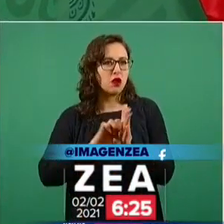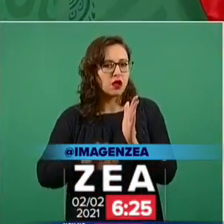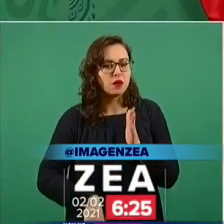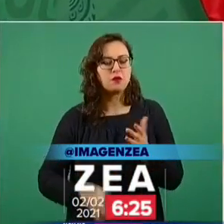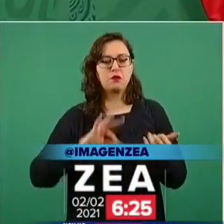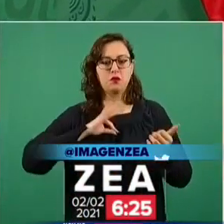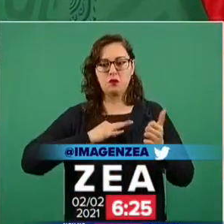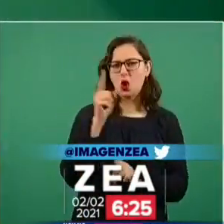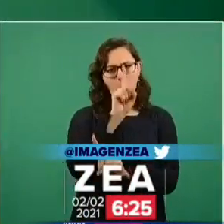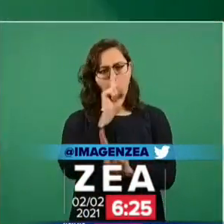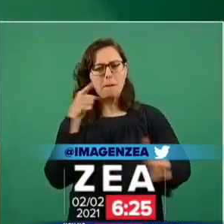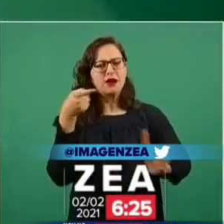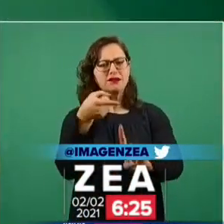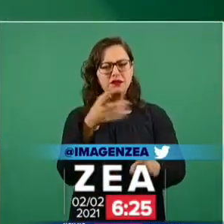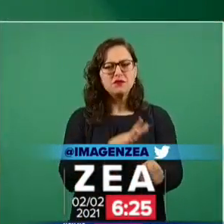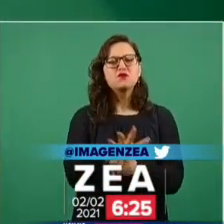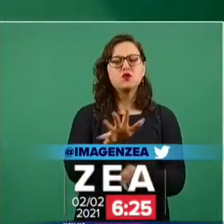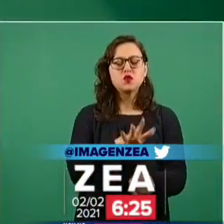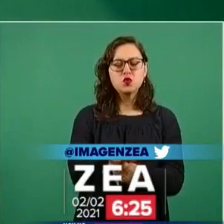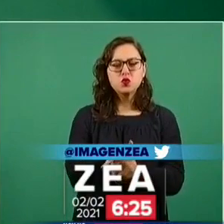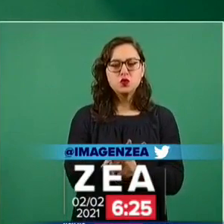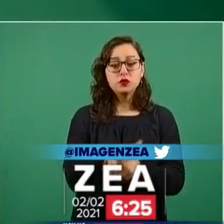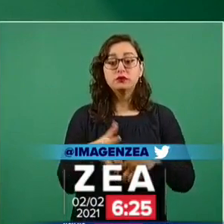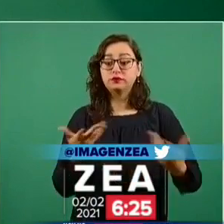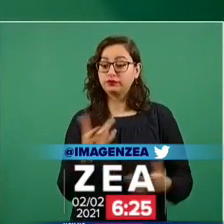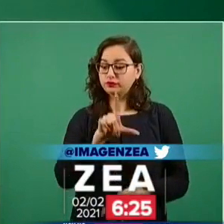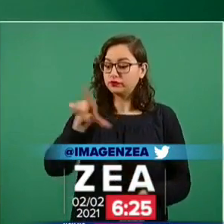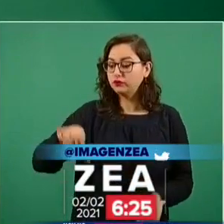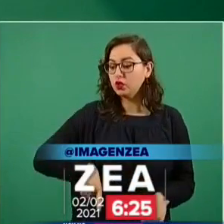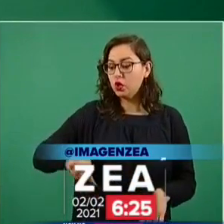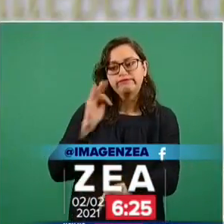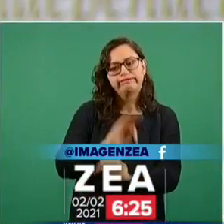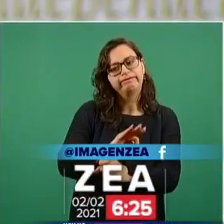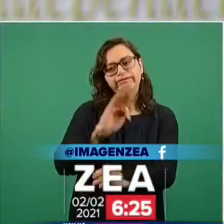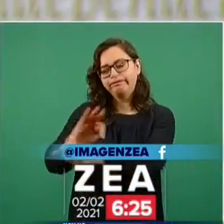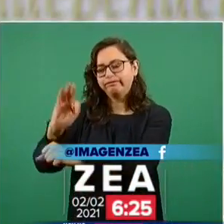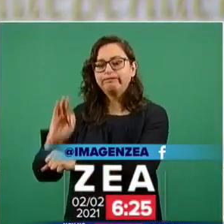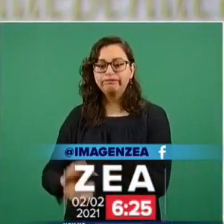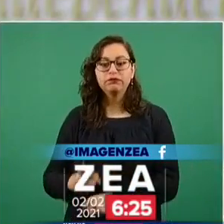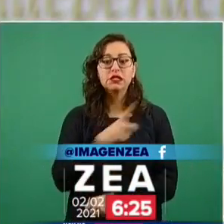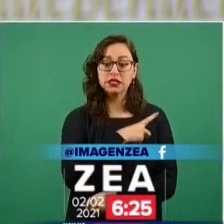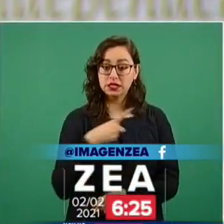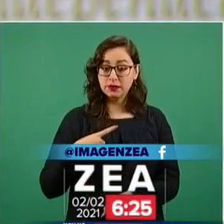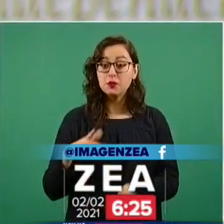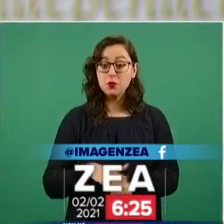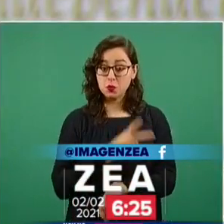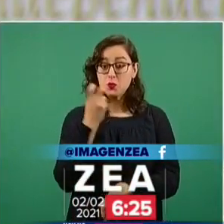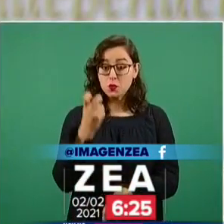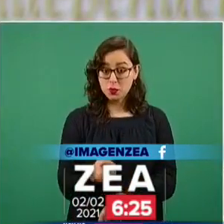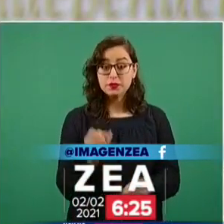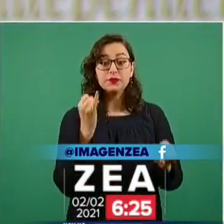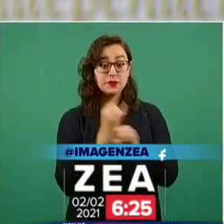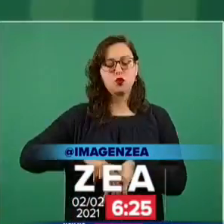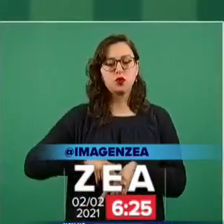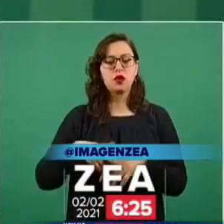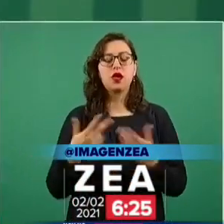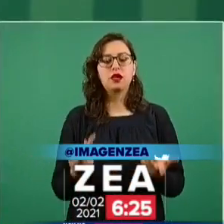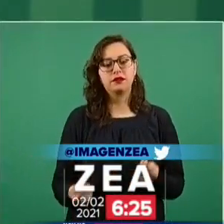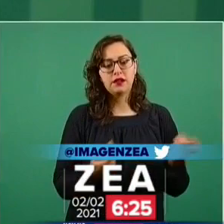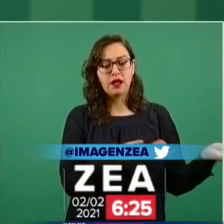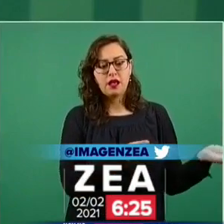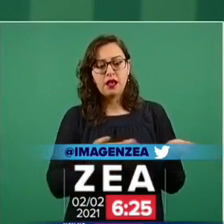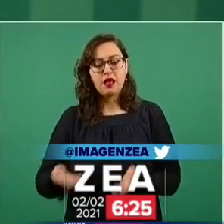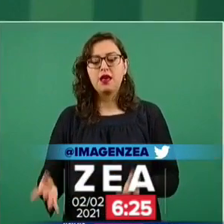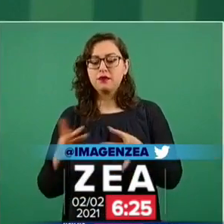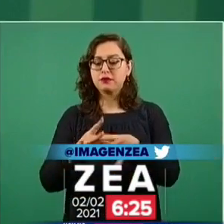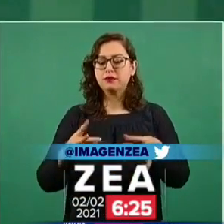que se encuentran afuera de las oficinas de Gobernación. Aseguró que han sido atendidos, pero es su decisión mantener los campamentos. Entre los que se encuentran afuera de la Segova y